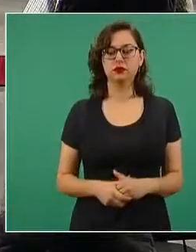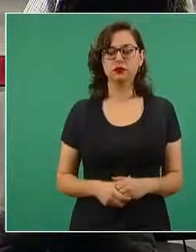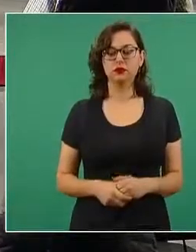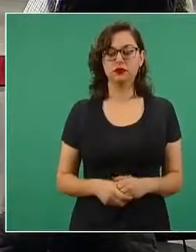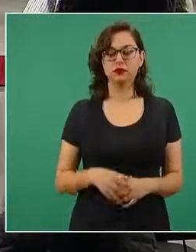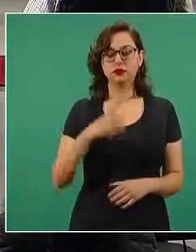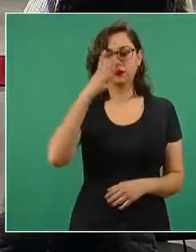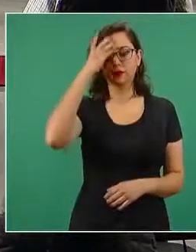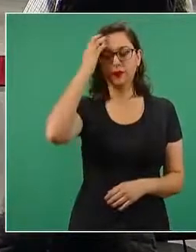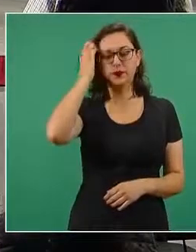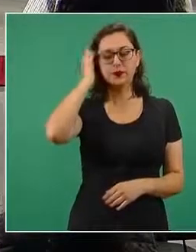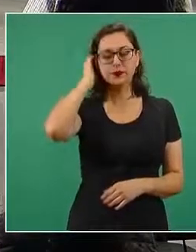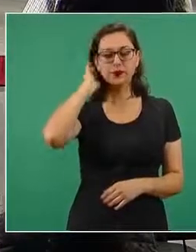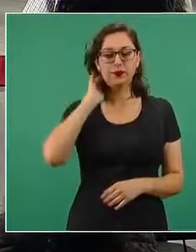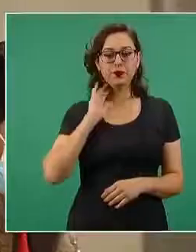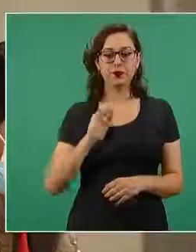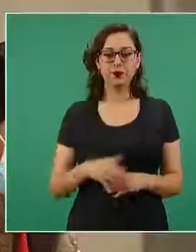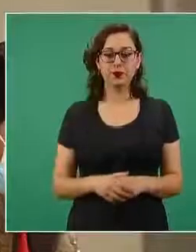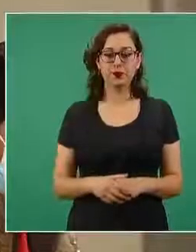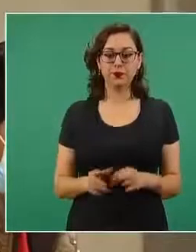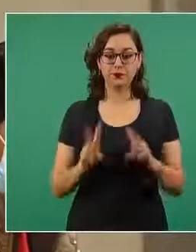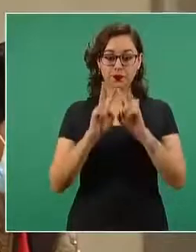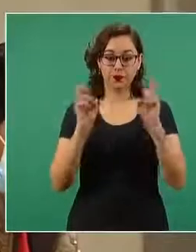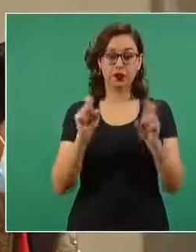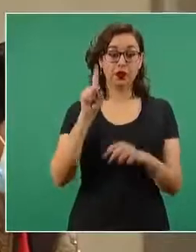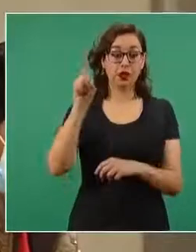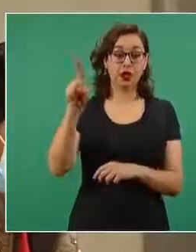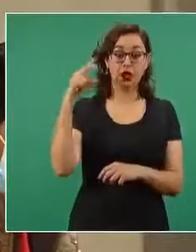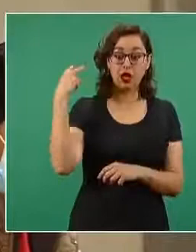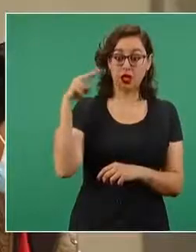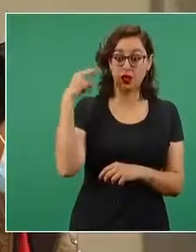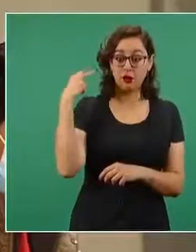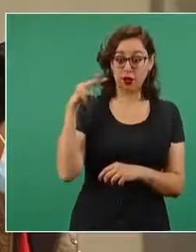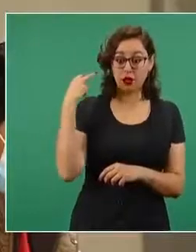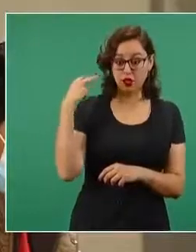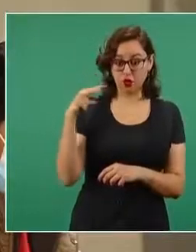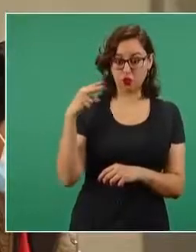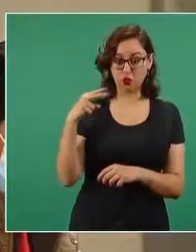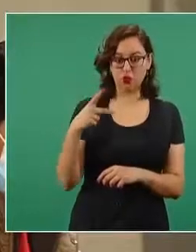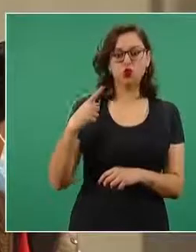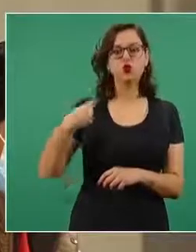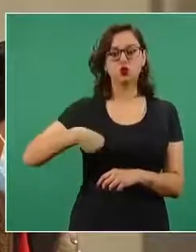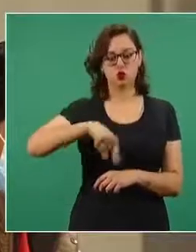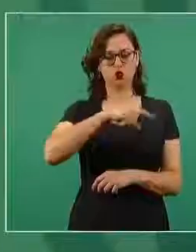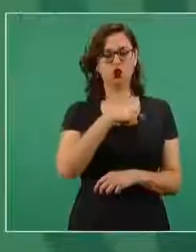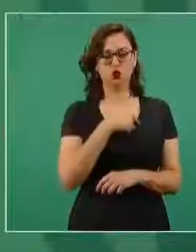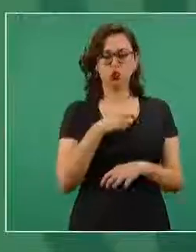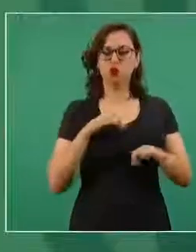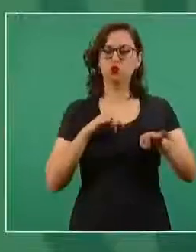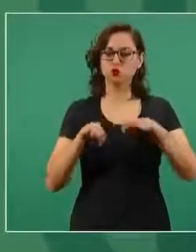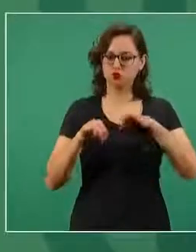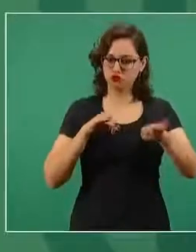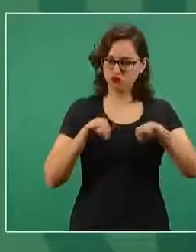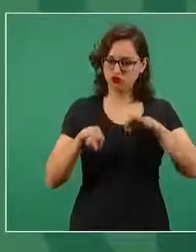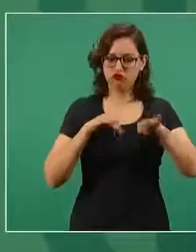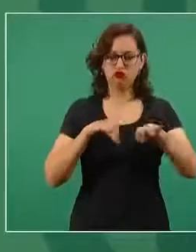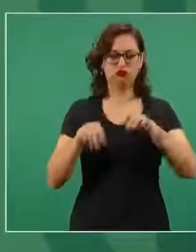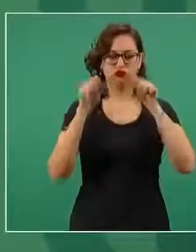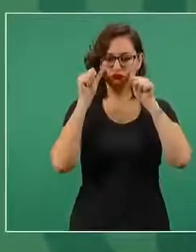En el caso de Veracruz, estamos allá trabajando, se ha avanzado mucho